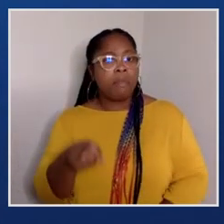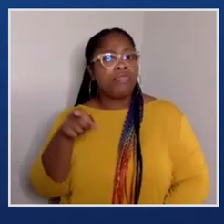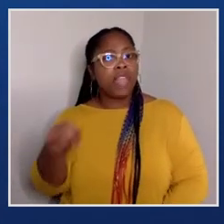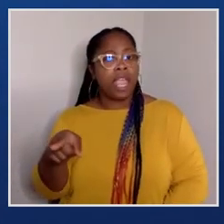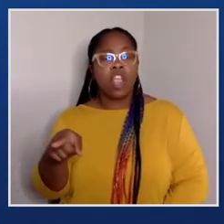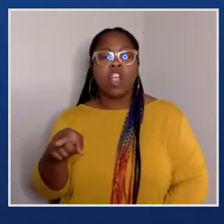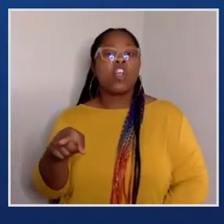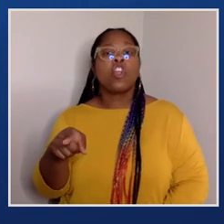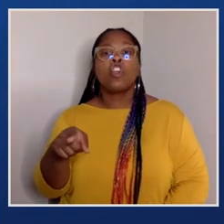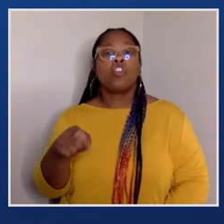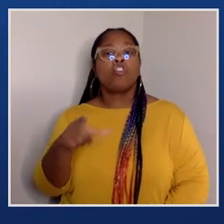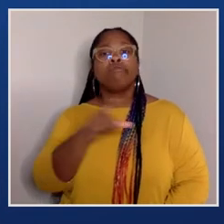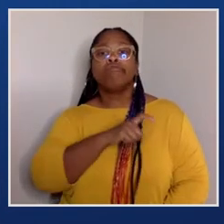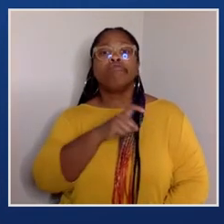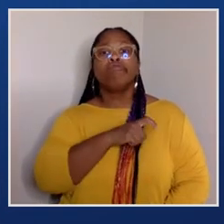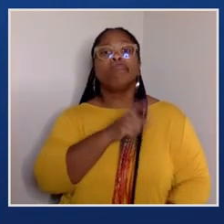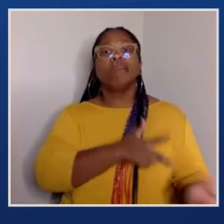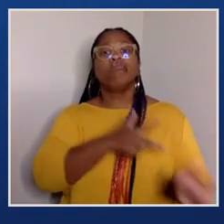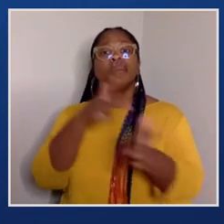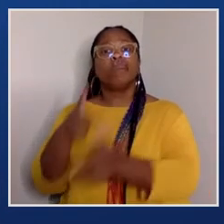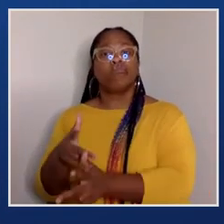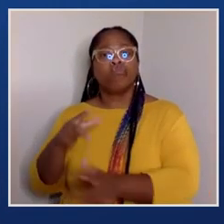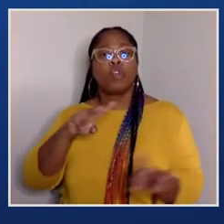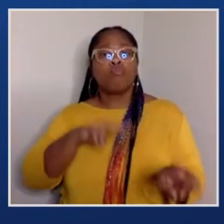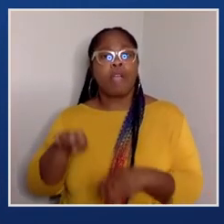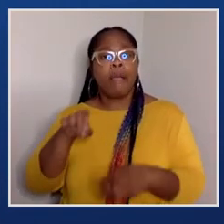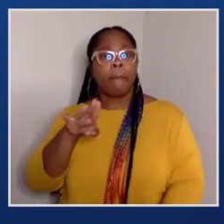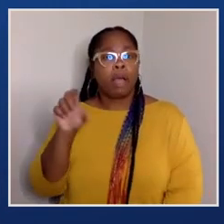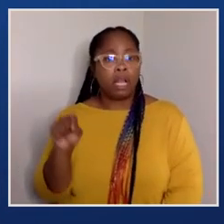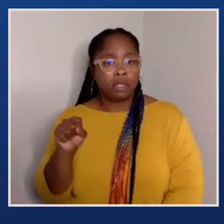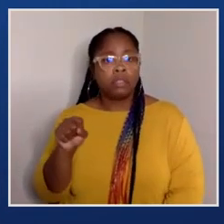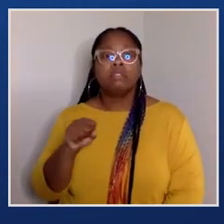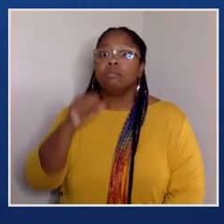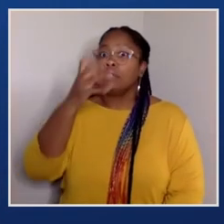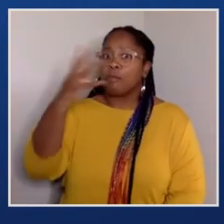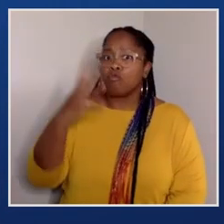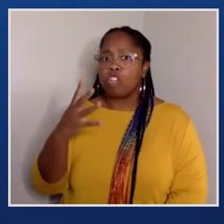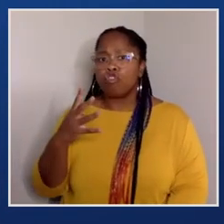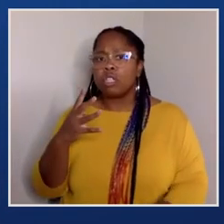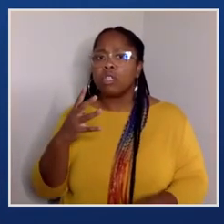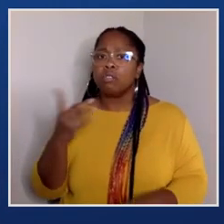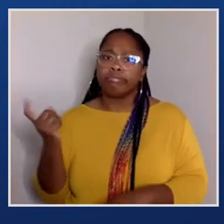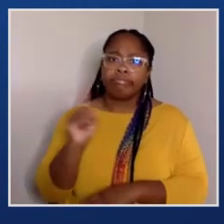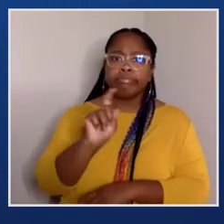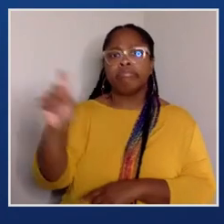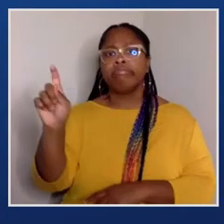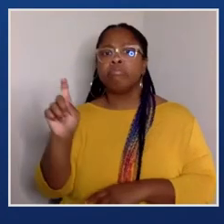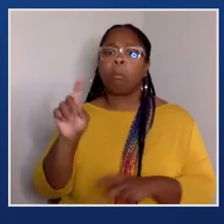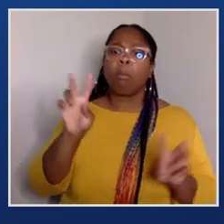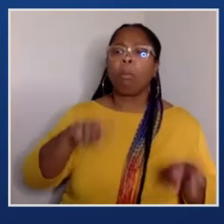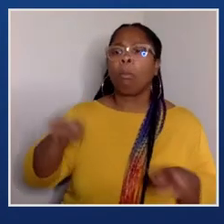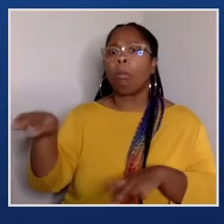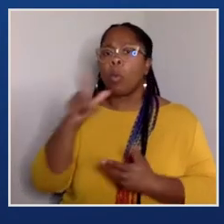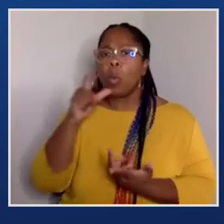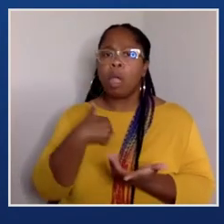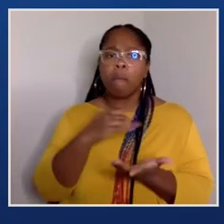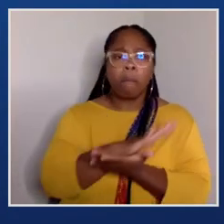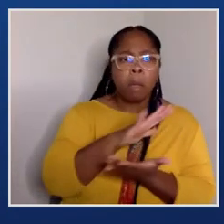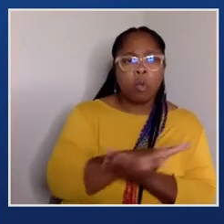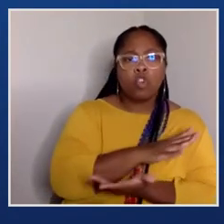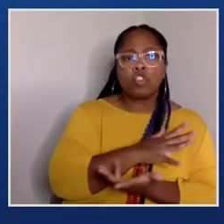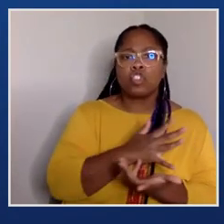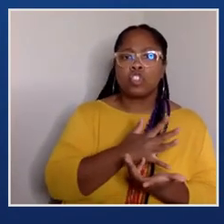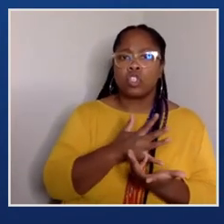pararon el bus de la Greyhound. Uh-huh. Y subió emigración y nos pidieron papeles para entrar a los Estados Unidos.